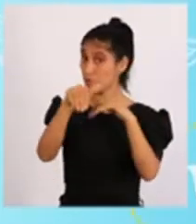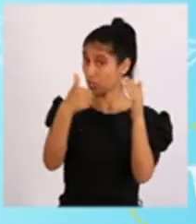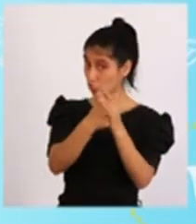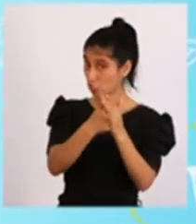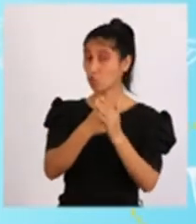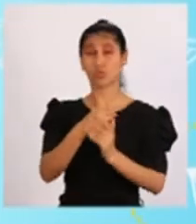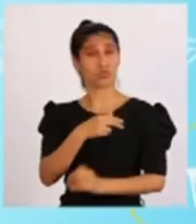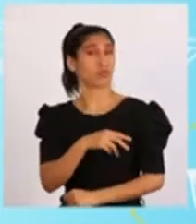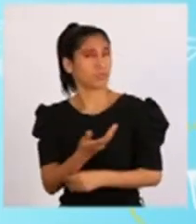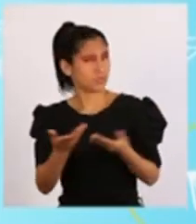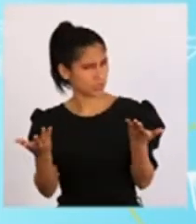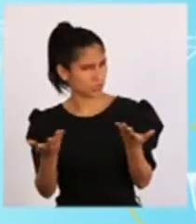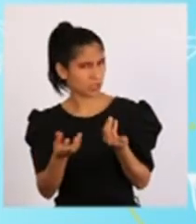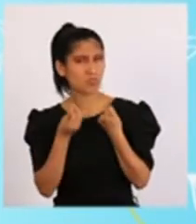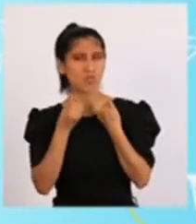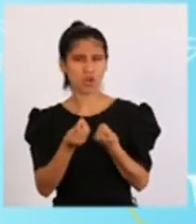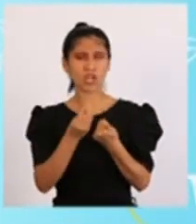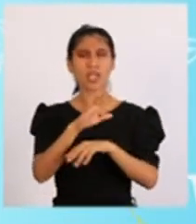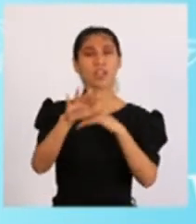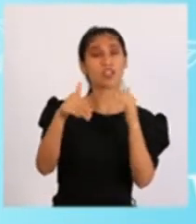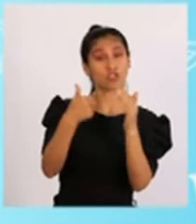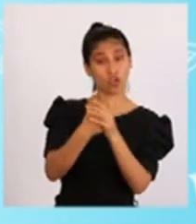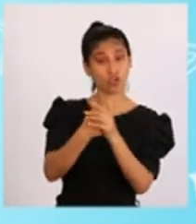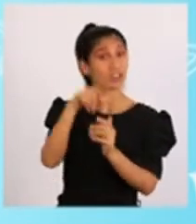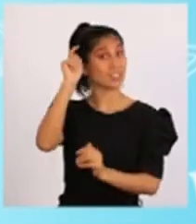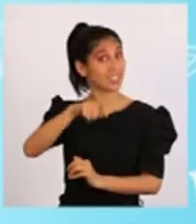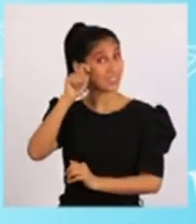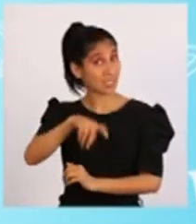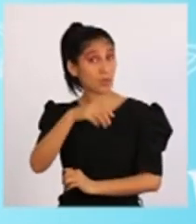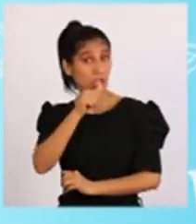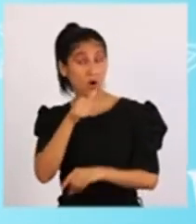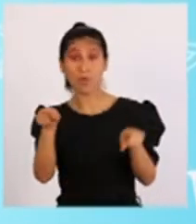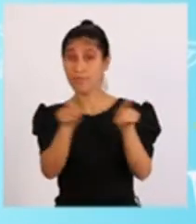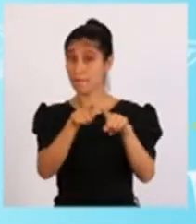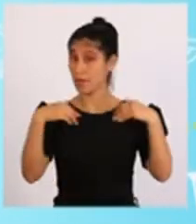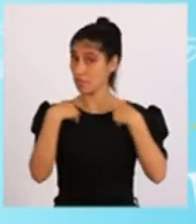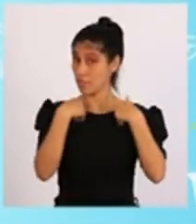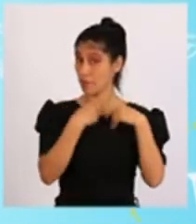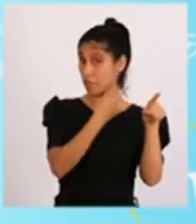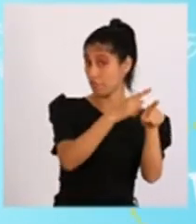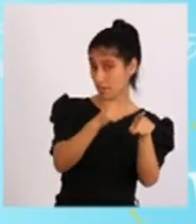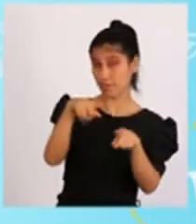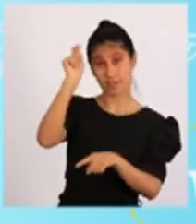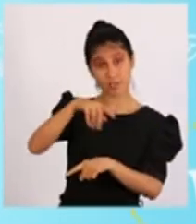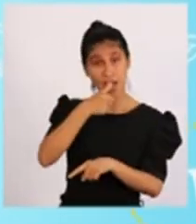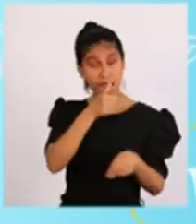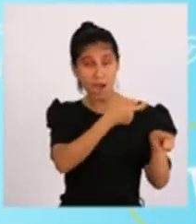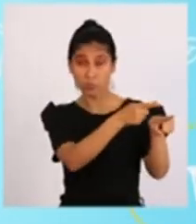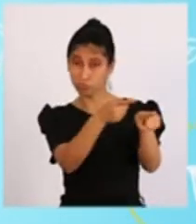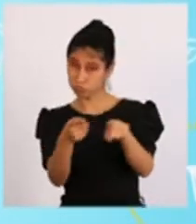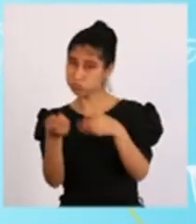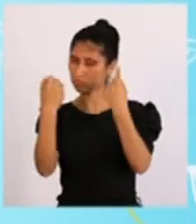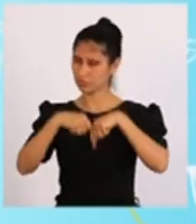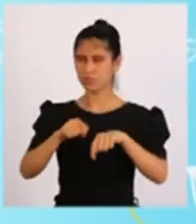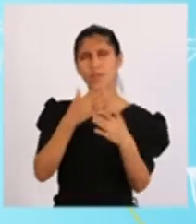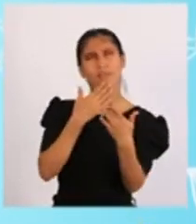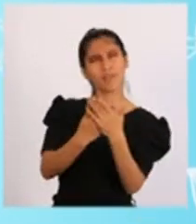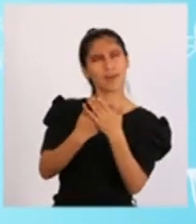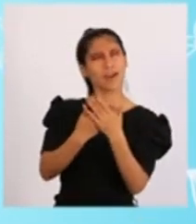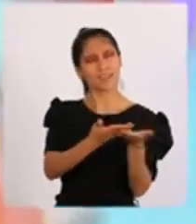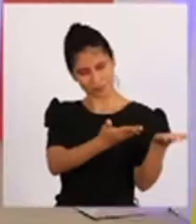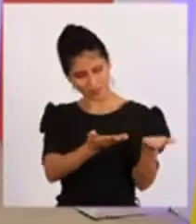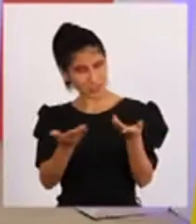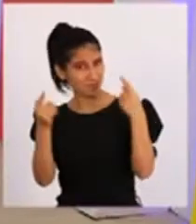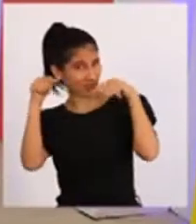things, and it's home for many animals too. Marino, thank you for the interview. Thank you for the